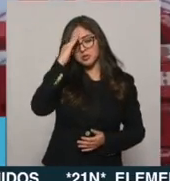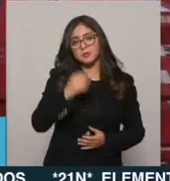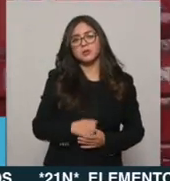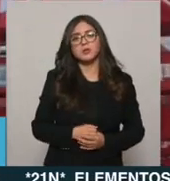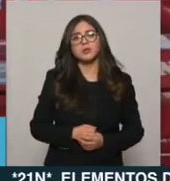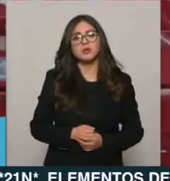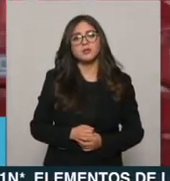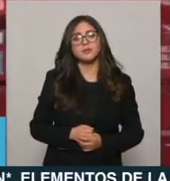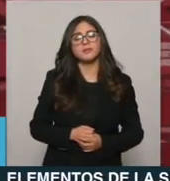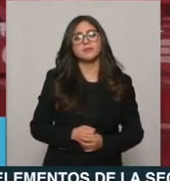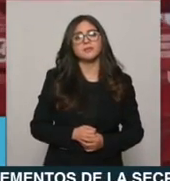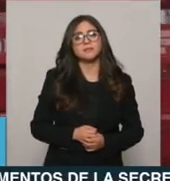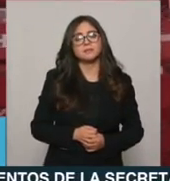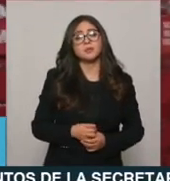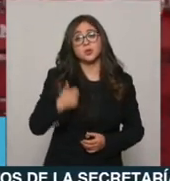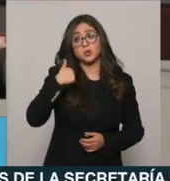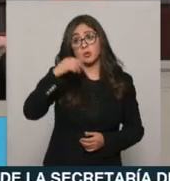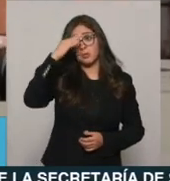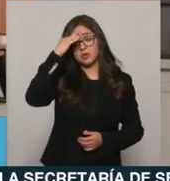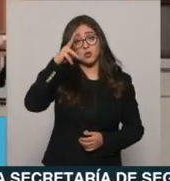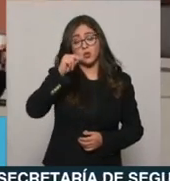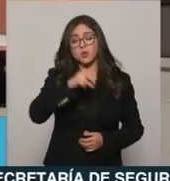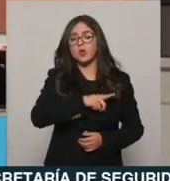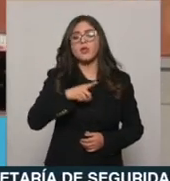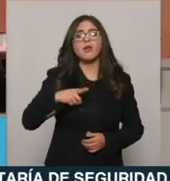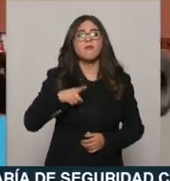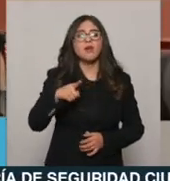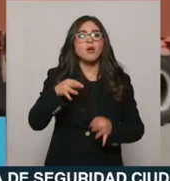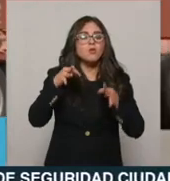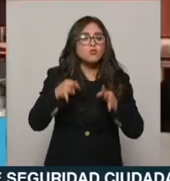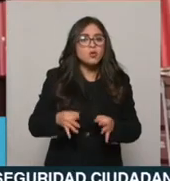es correcto poner